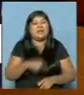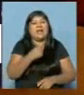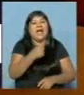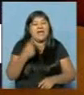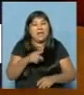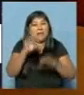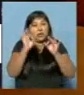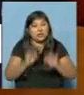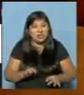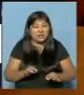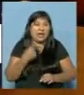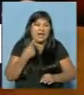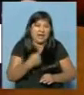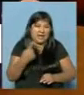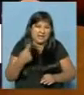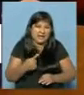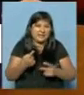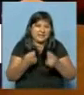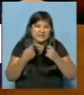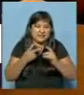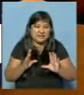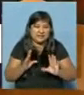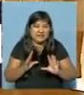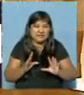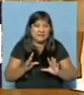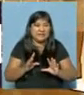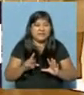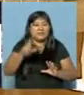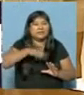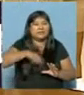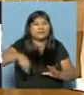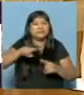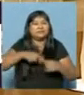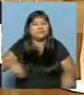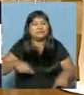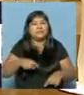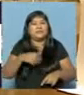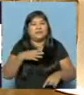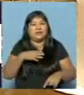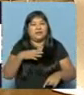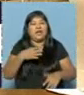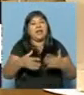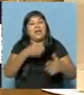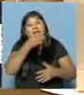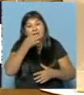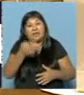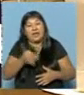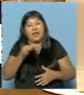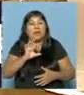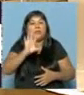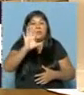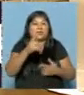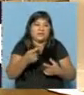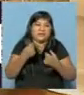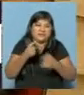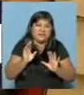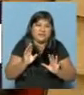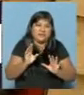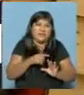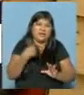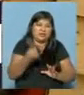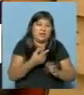o cada necesidad que sea un traje a medida, no de los productores tabacaleros, sino de lo que realmente la provincia necesita para el futuro, para el bien